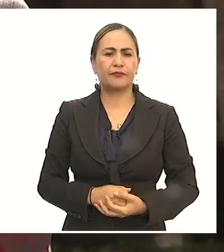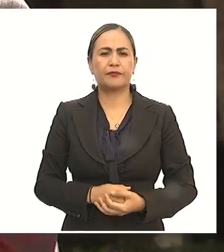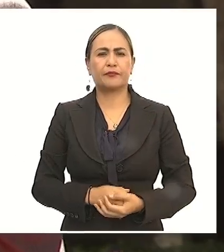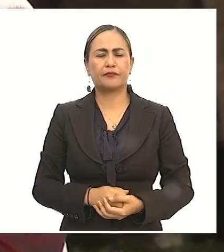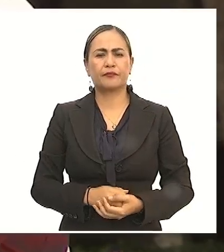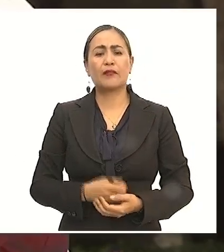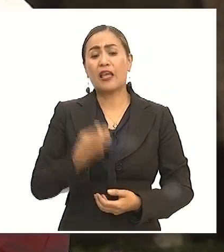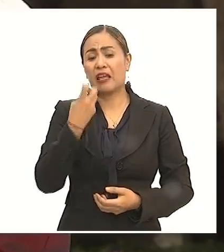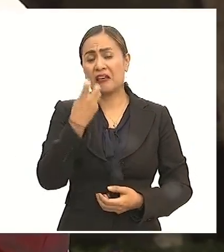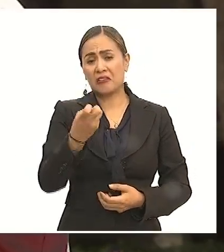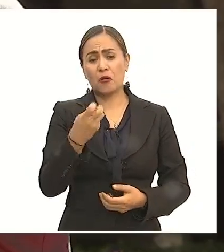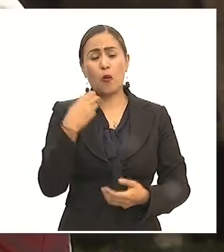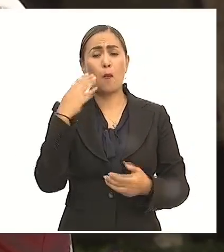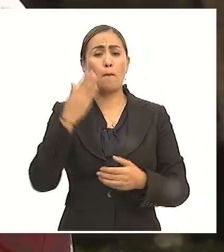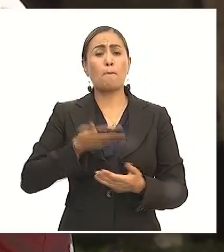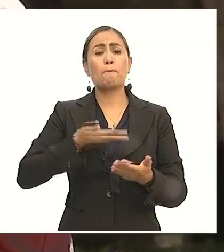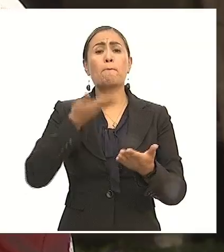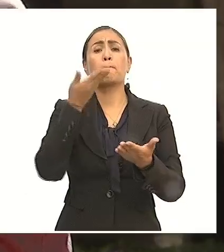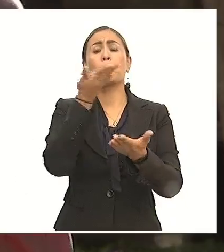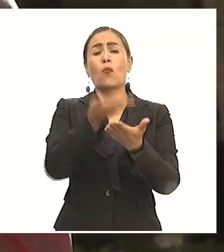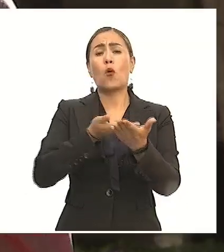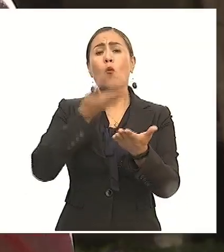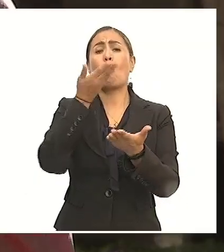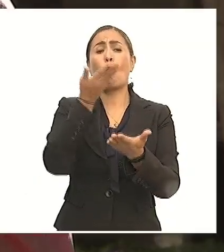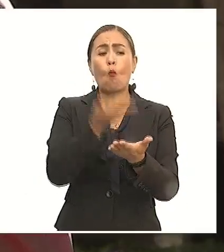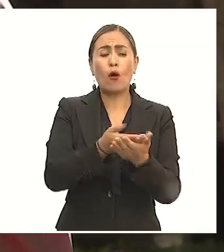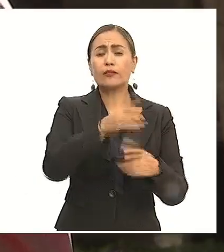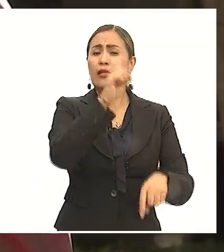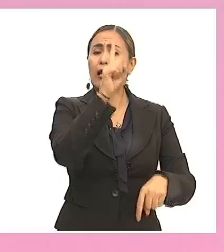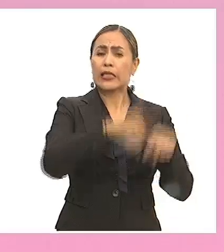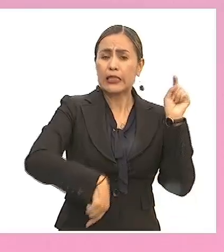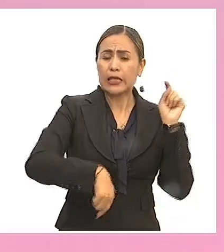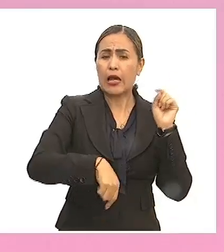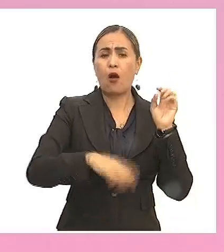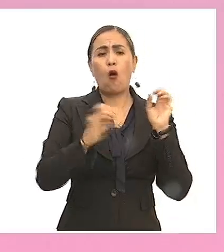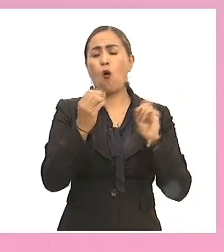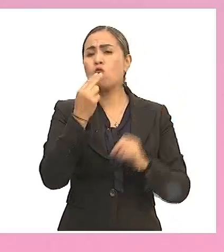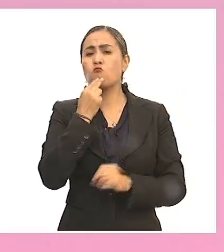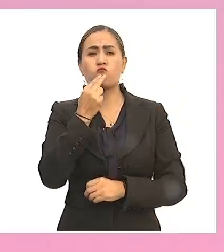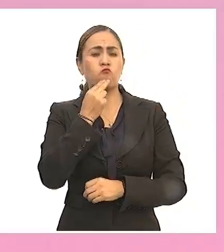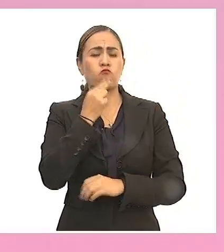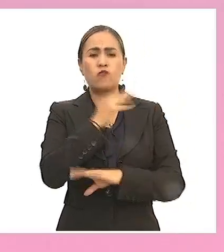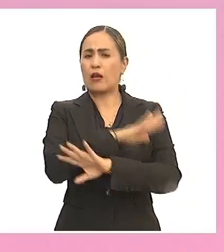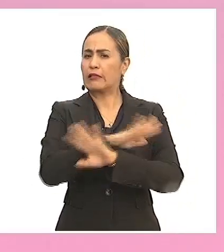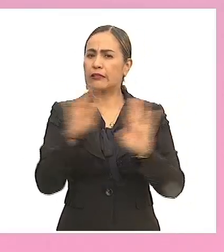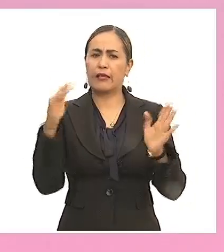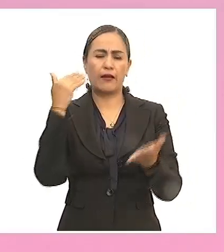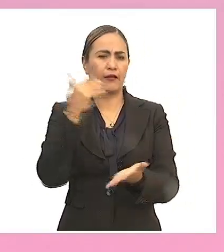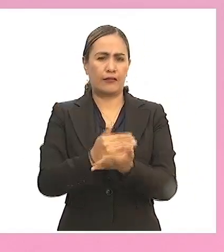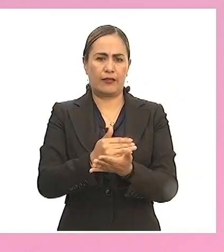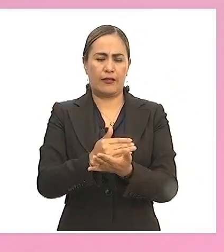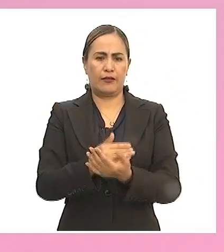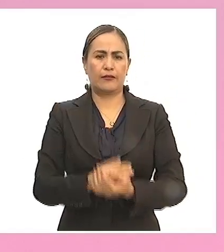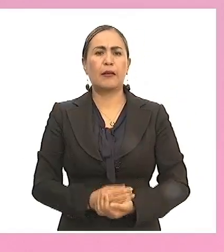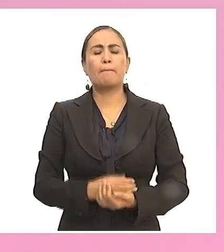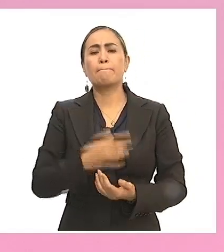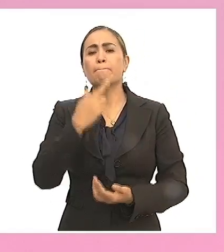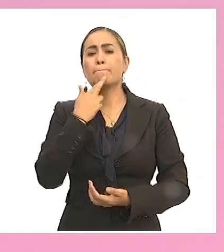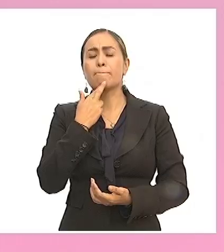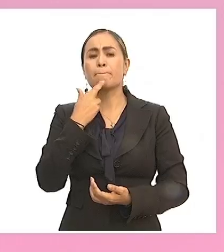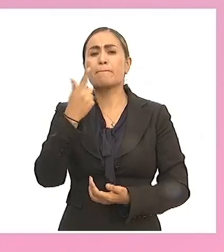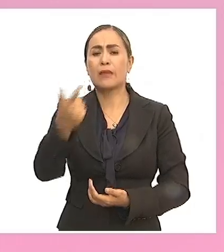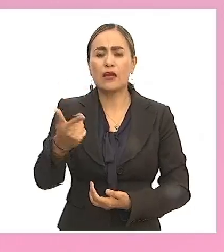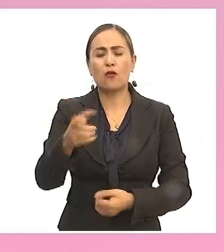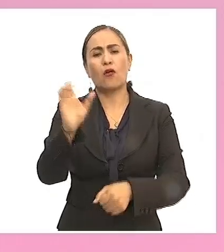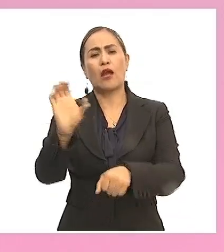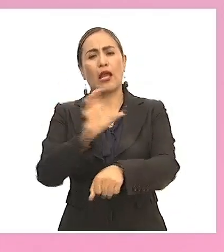que se elimine o se reduzca su utilización y a poner en práctica la producción de